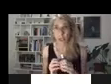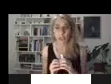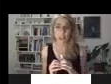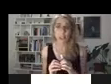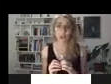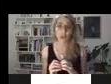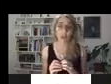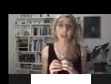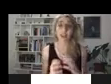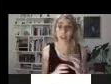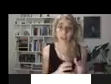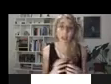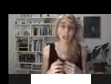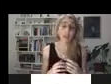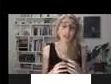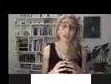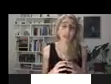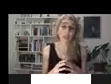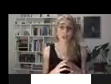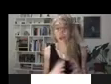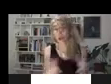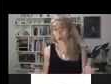en general de los artistas